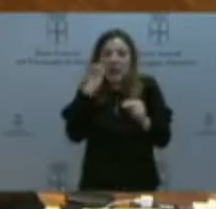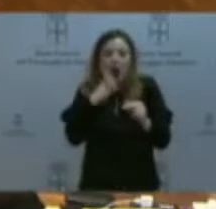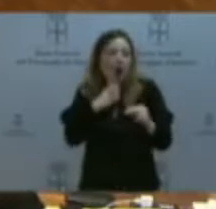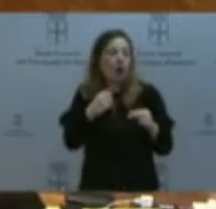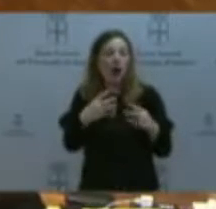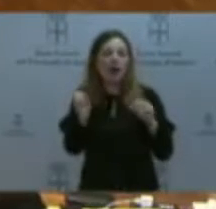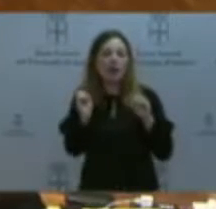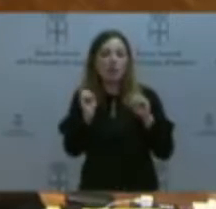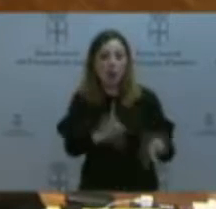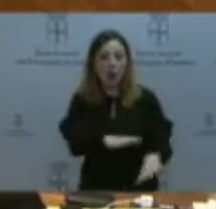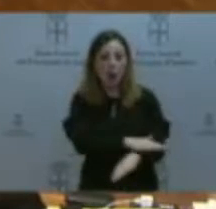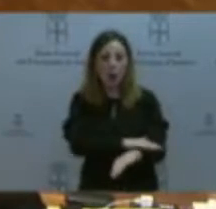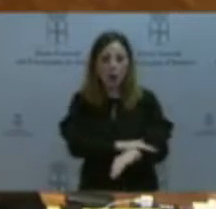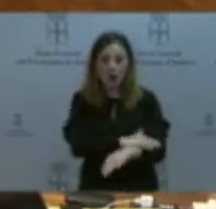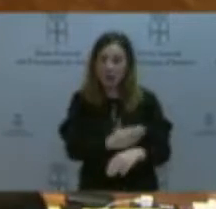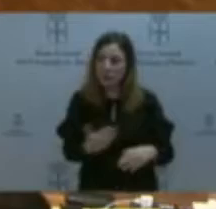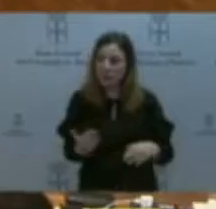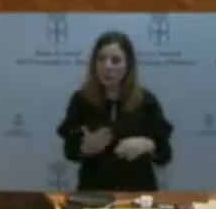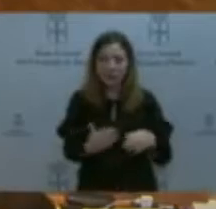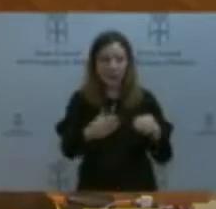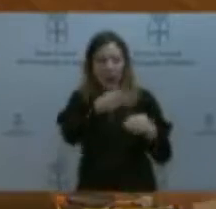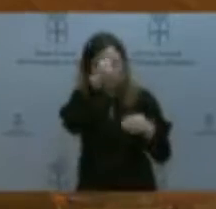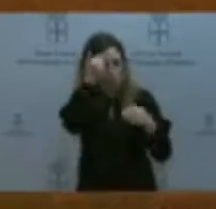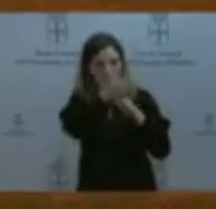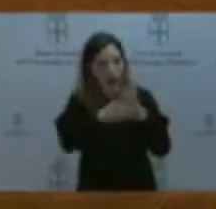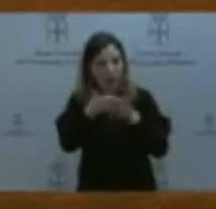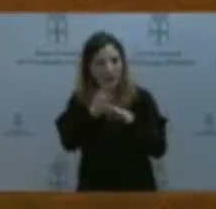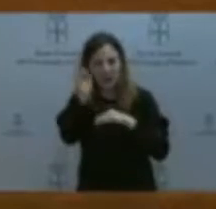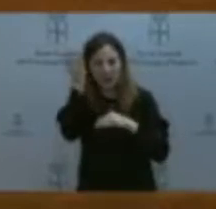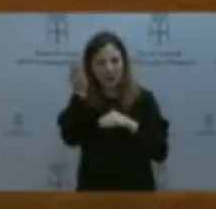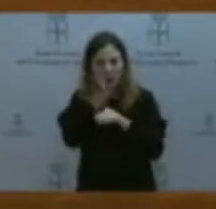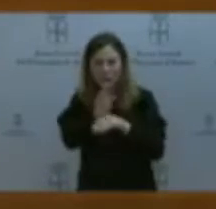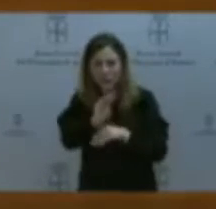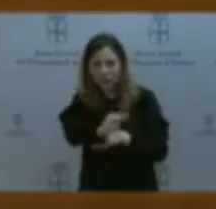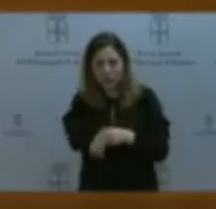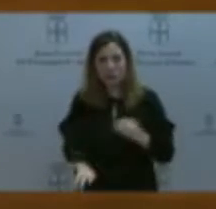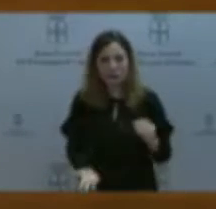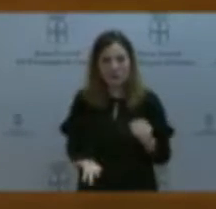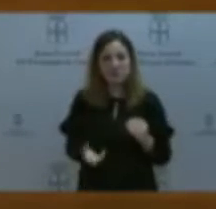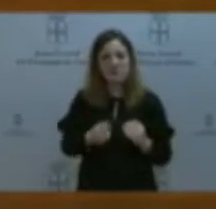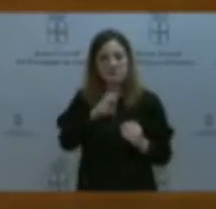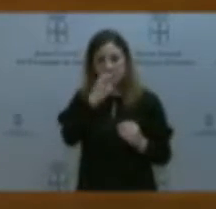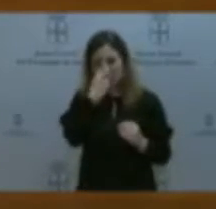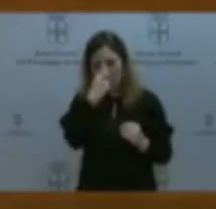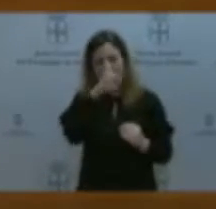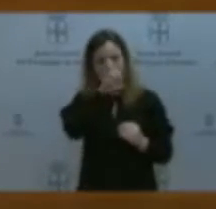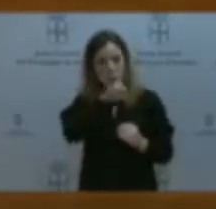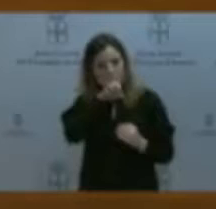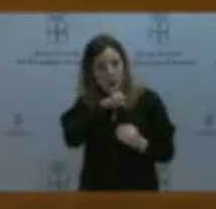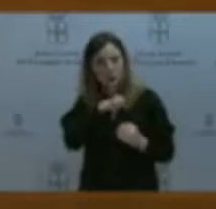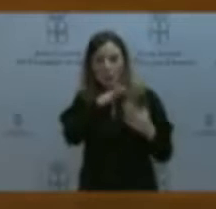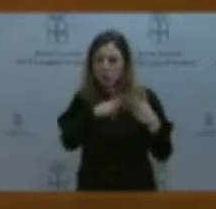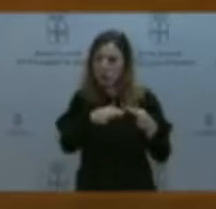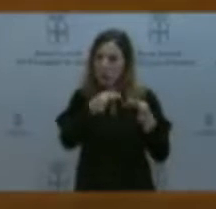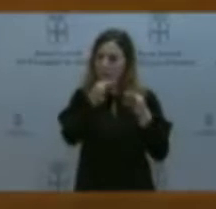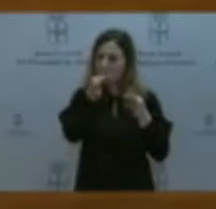su iniciativa. Me ha resultado bastante curioso. Ha dado unas pinceladas de que sí, de que el transporte está muy